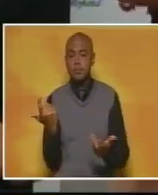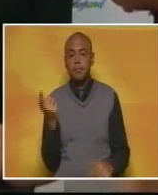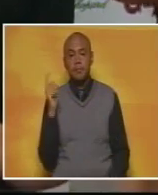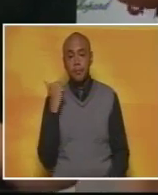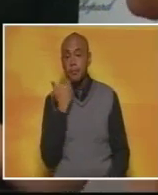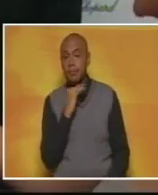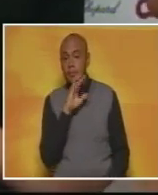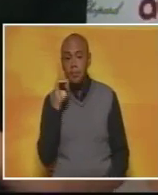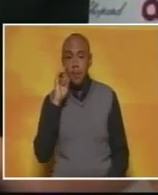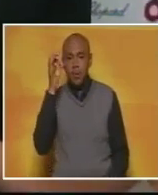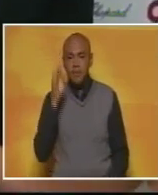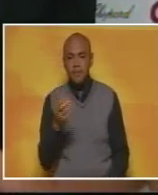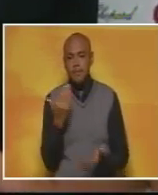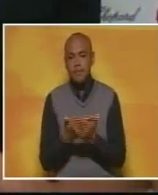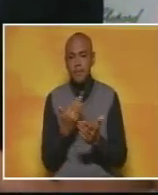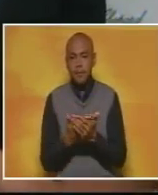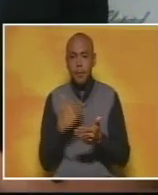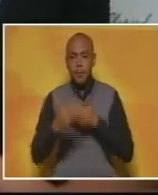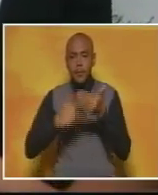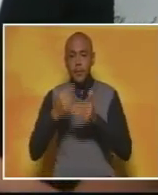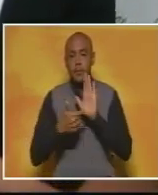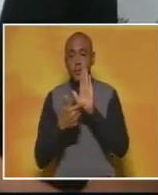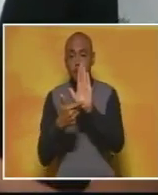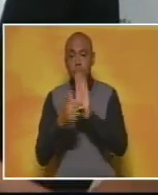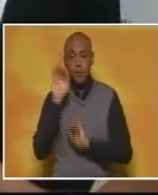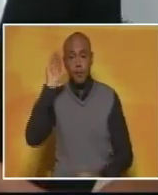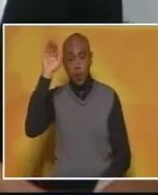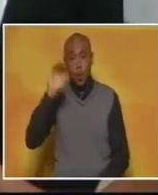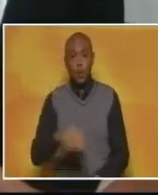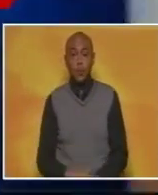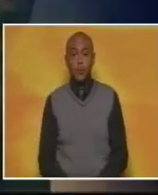efectos sobre sus próximos espectáculos.